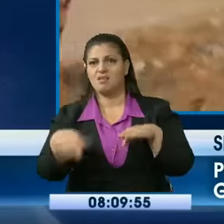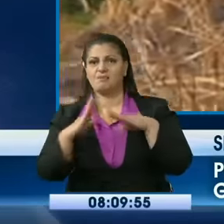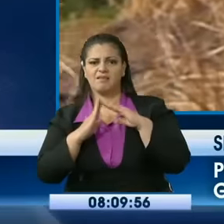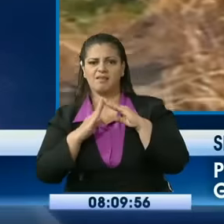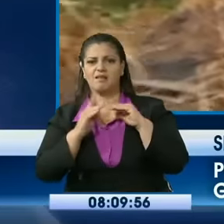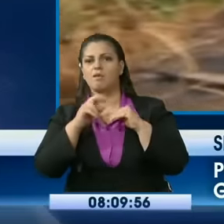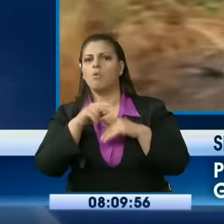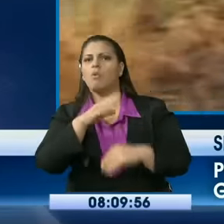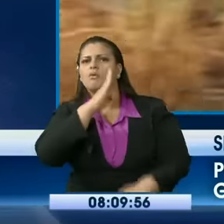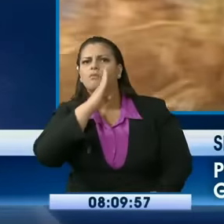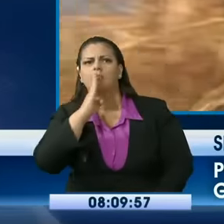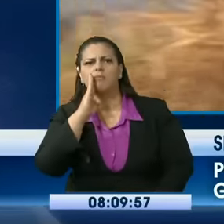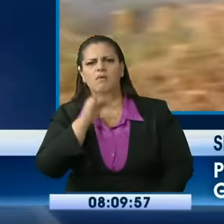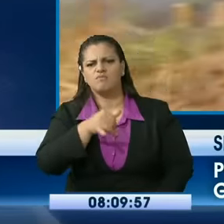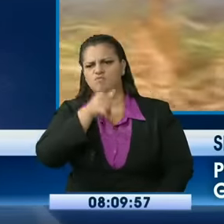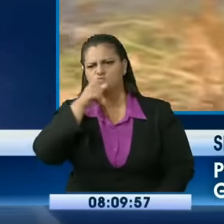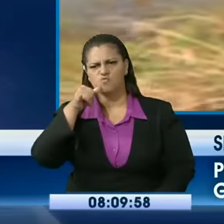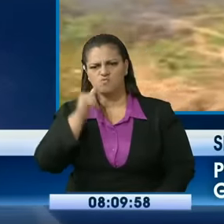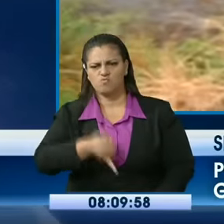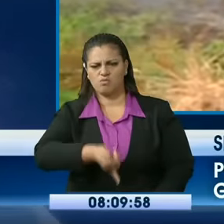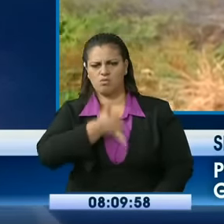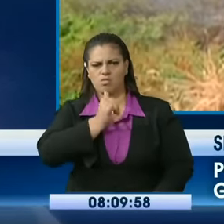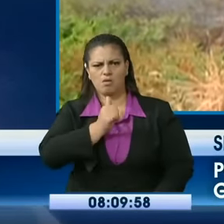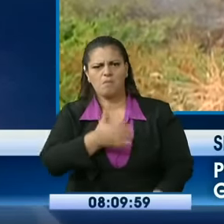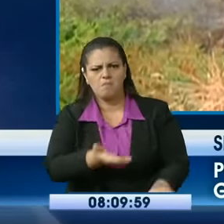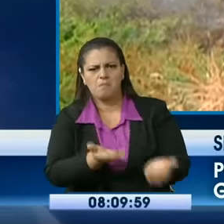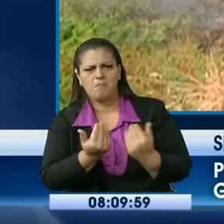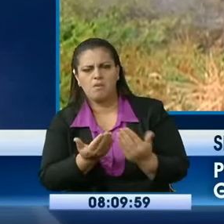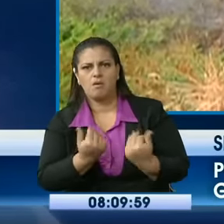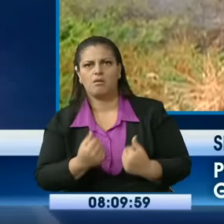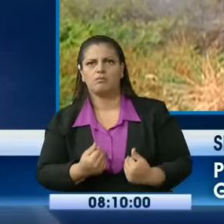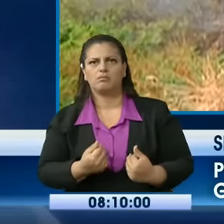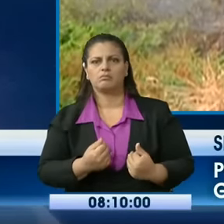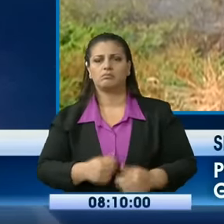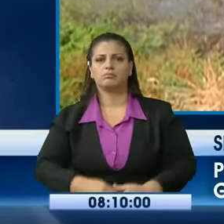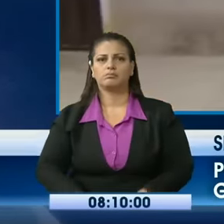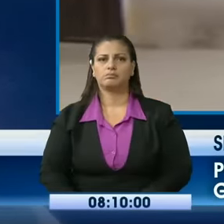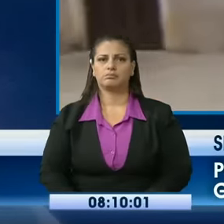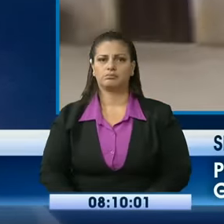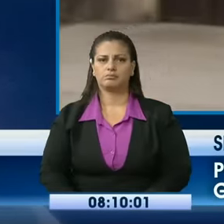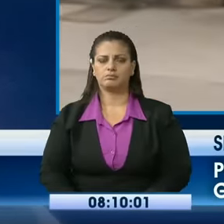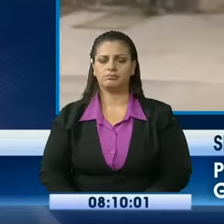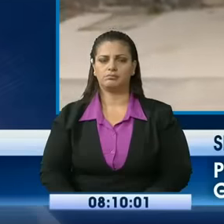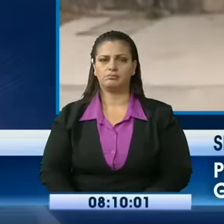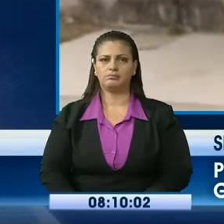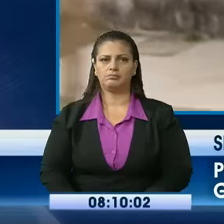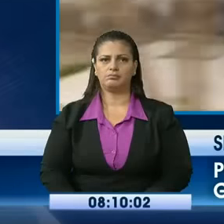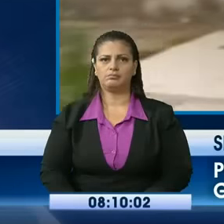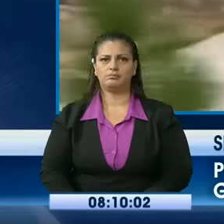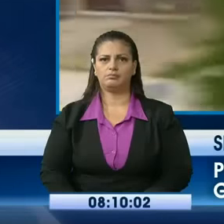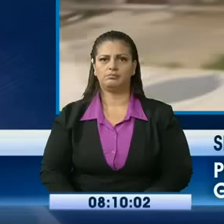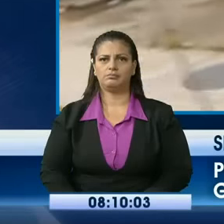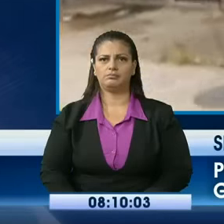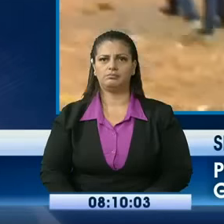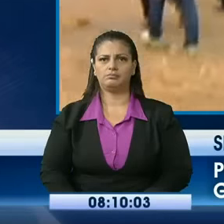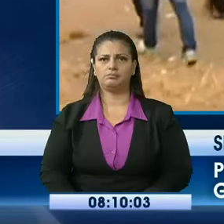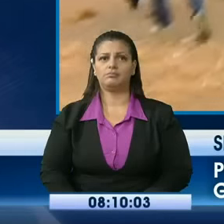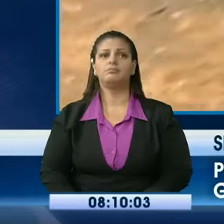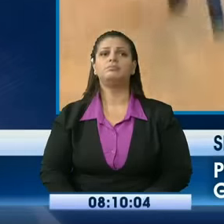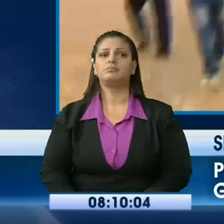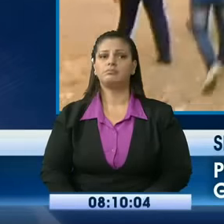bebidas alcohólicas en casa, que se venden más bebidas alcohólicas que en un salón. Y por ahí, pues, ya va acompañado